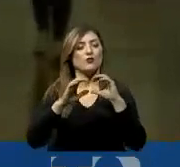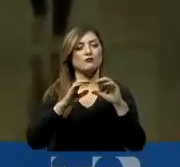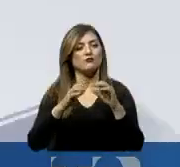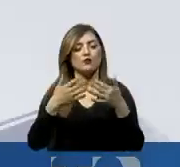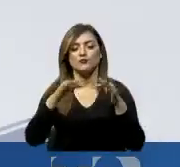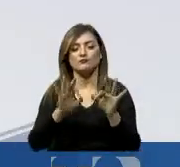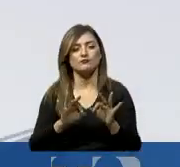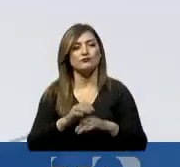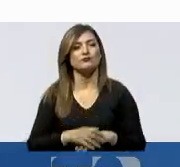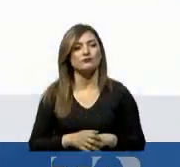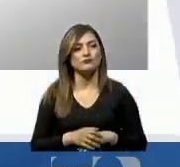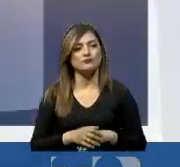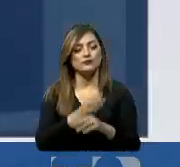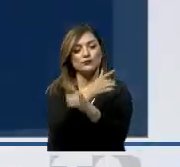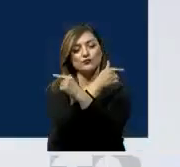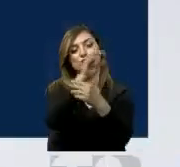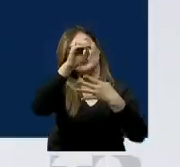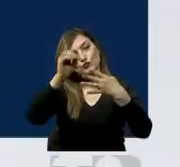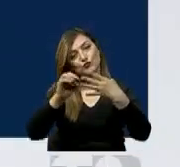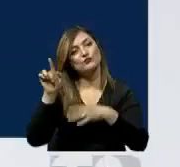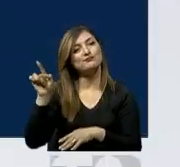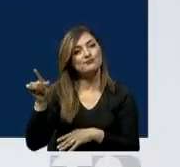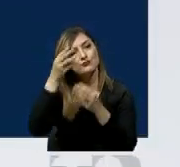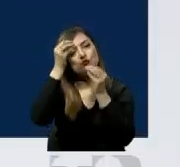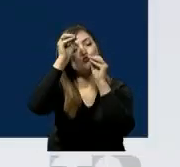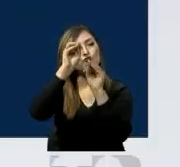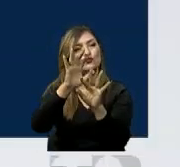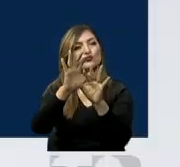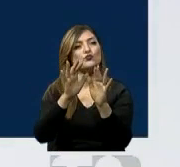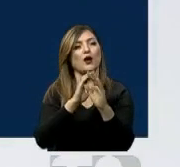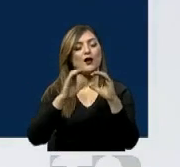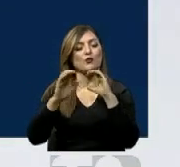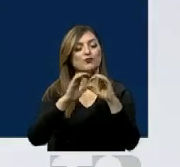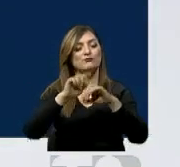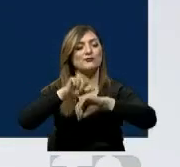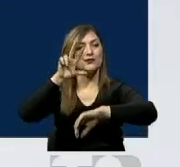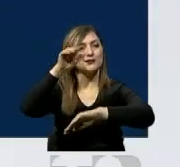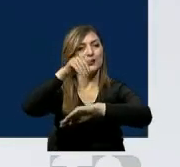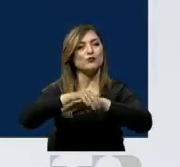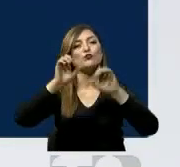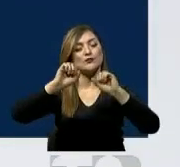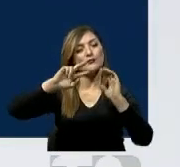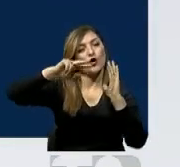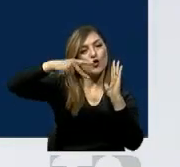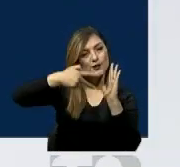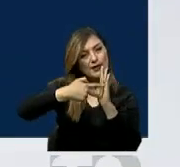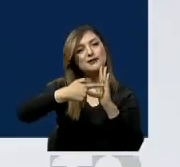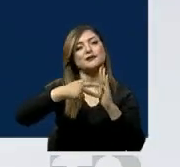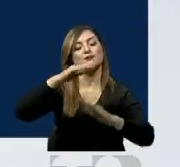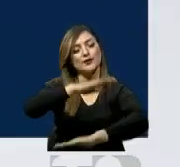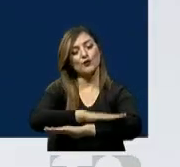medios oficiales. Para entonces, vía Twitter, la Secretaría de Educación Superior informaba con un comunicado que a las 3 de la tarde podrían conectarse a la